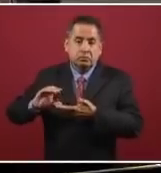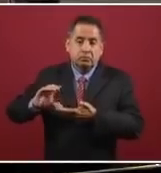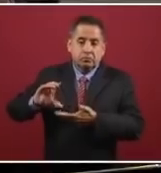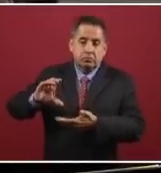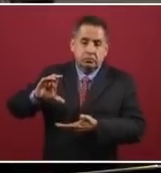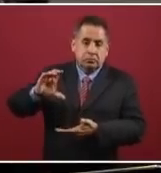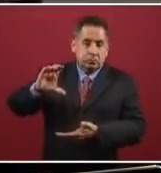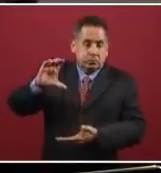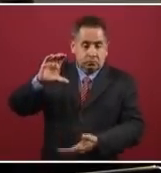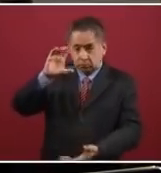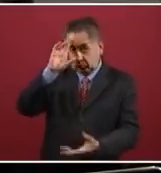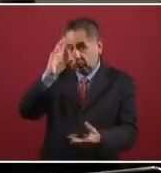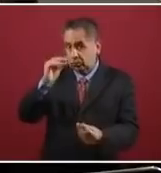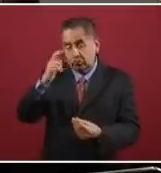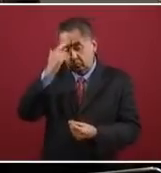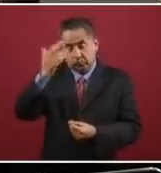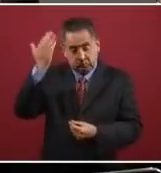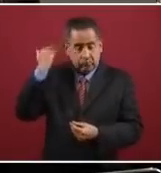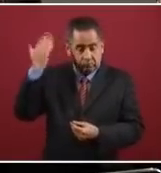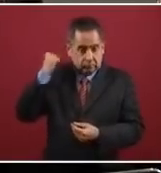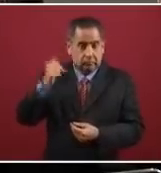como nunca